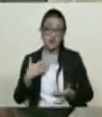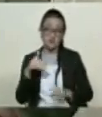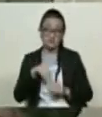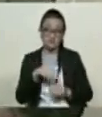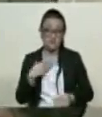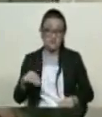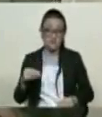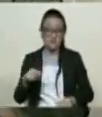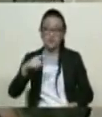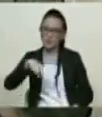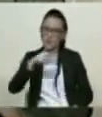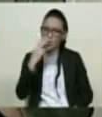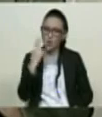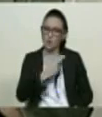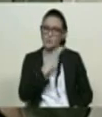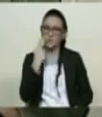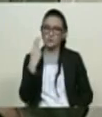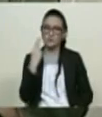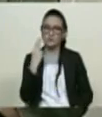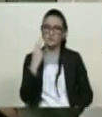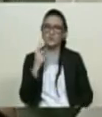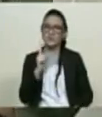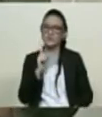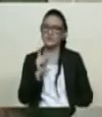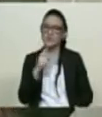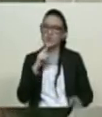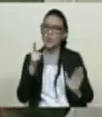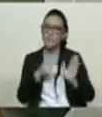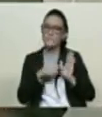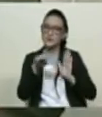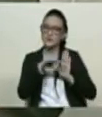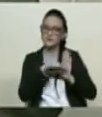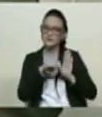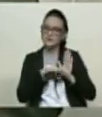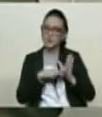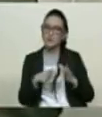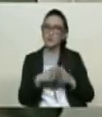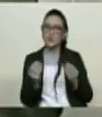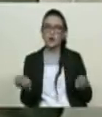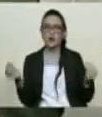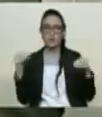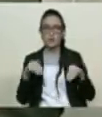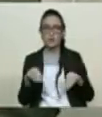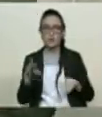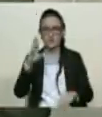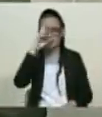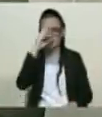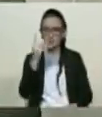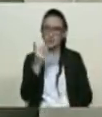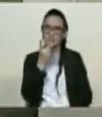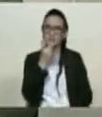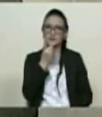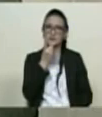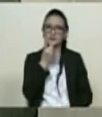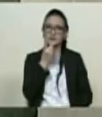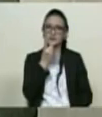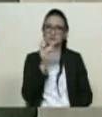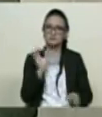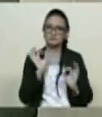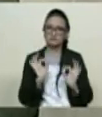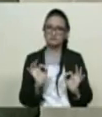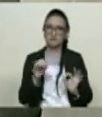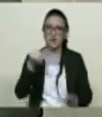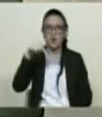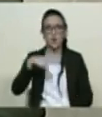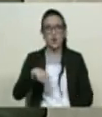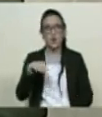nos comprometimos en ese momento a cumplir todos los puntos del acuerdo de Santo Domingo y así hicimos en el día de hoy